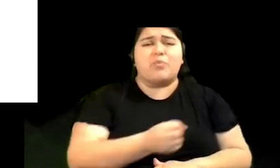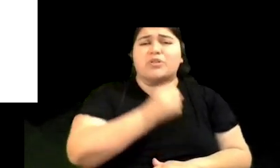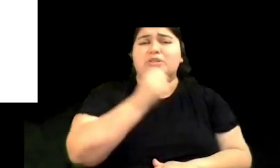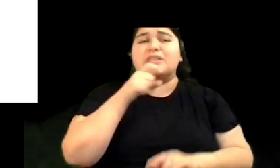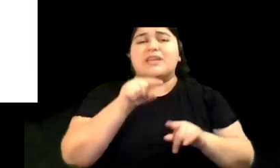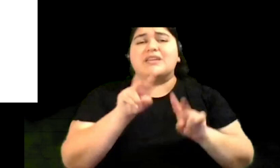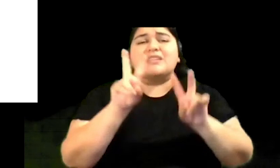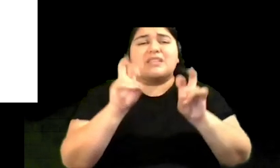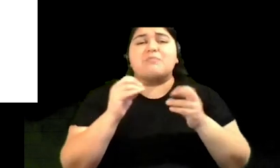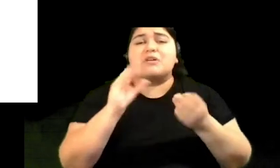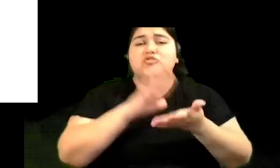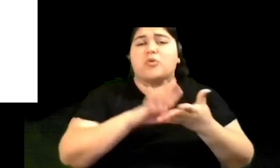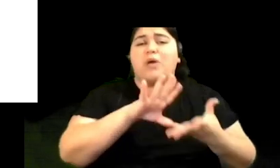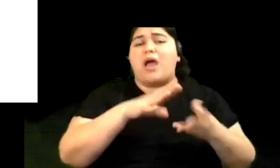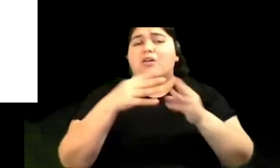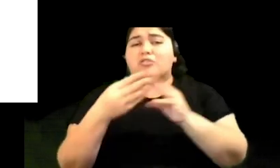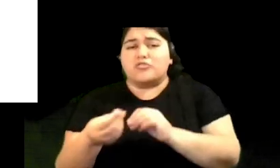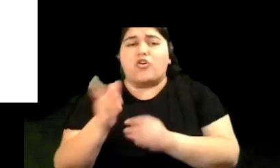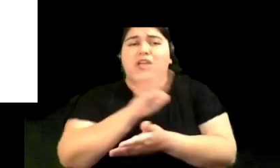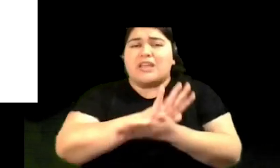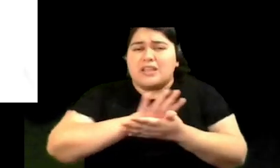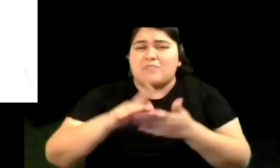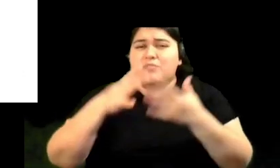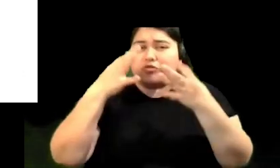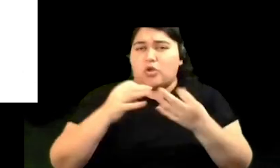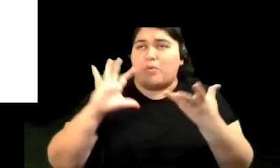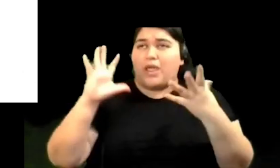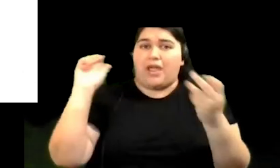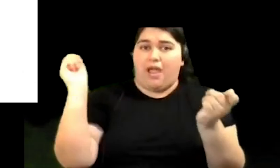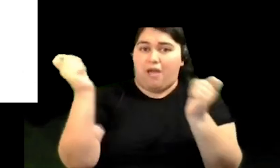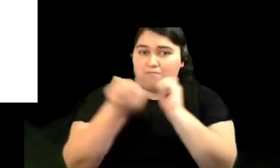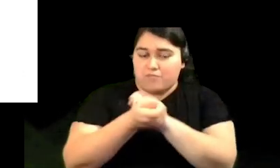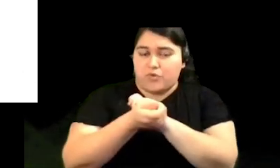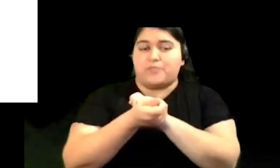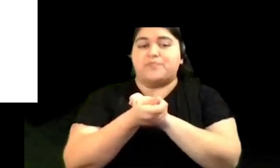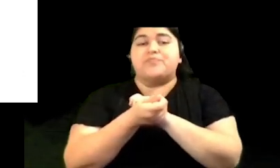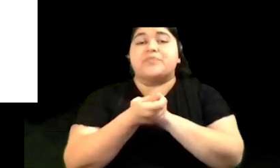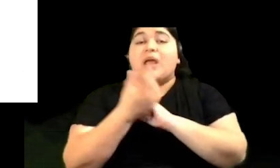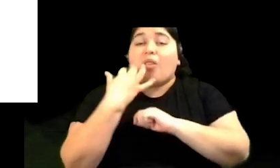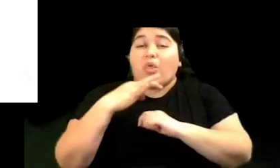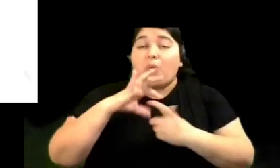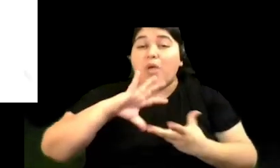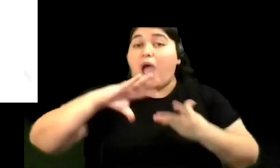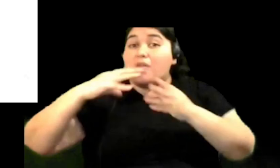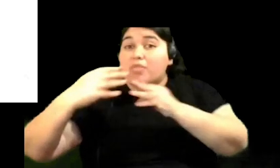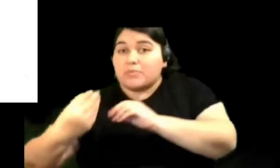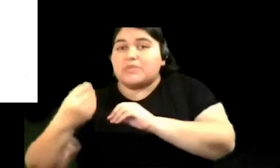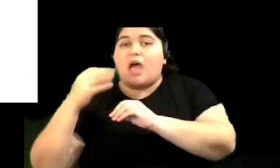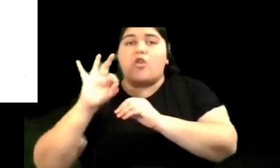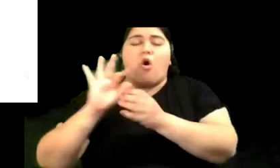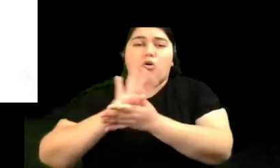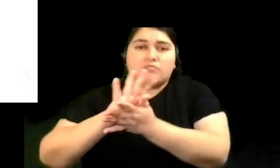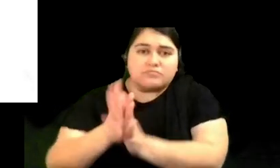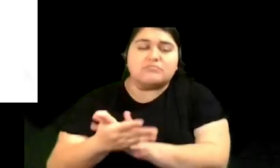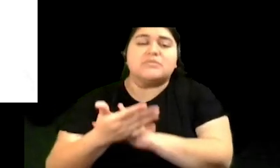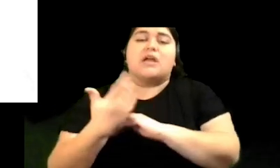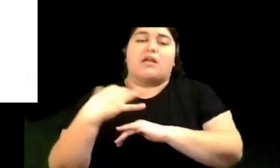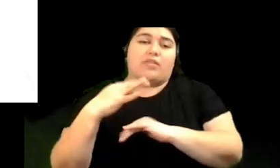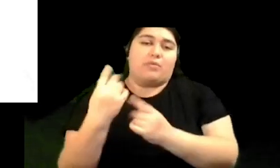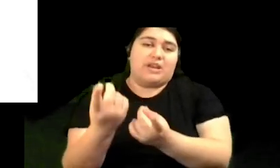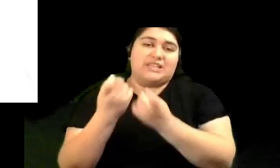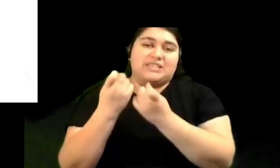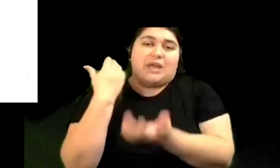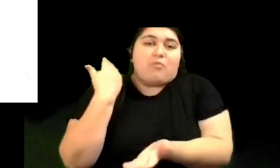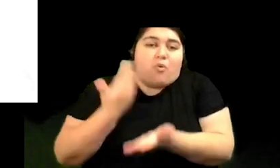de la adaptación y mitigación de cambio climático. Entonces, para adaptar o mitigar el cambio climático, ¿qué se necesita? Una política